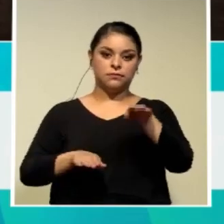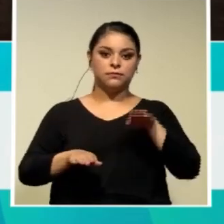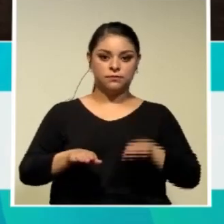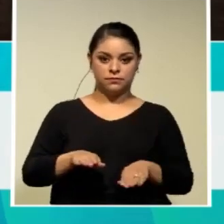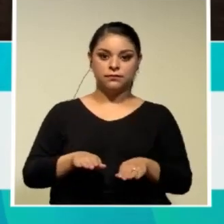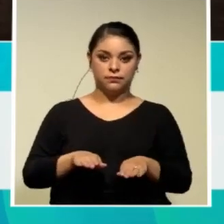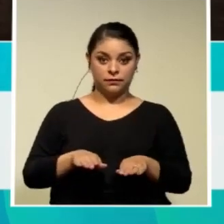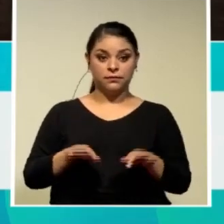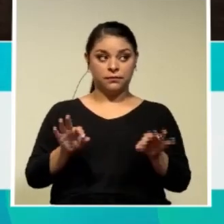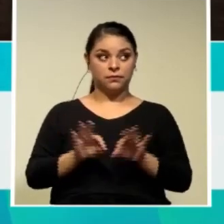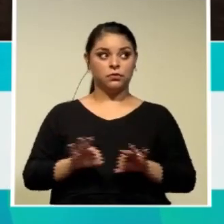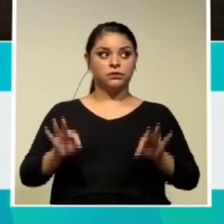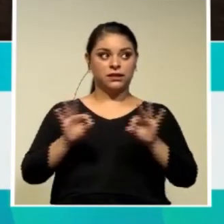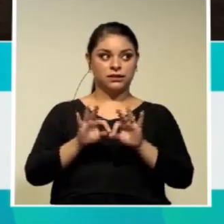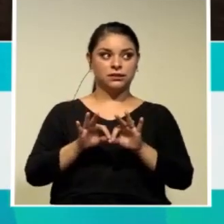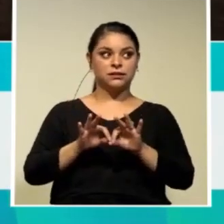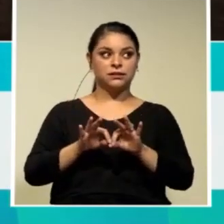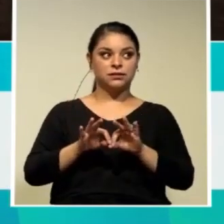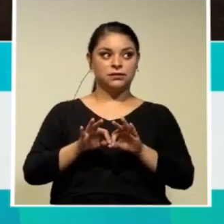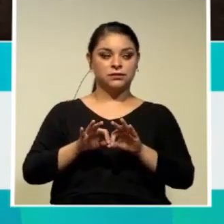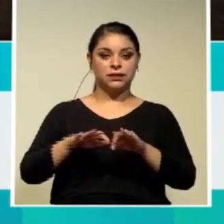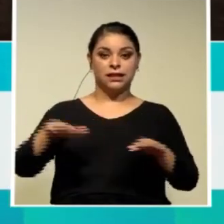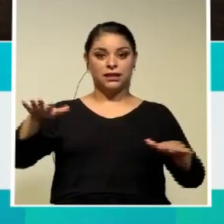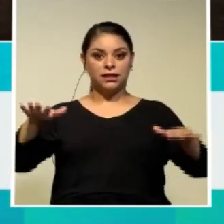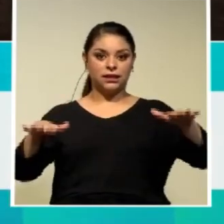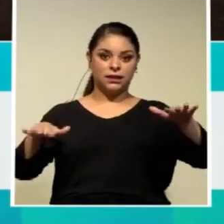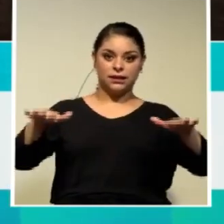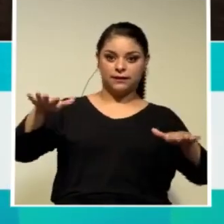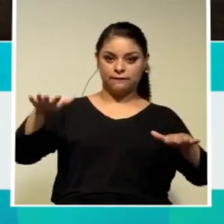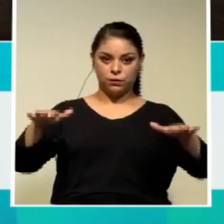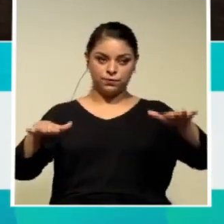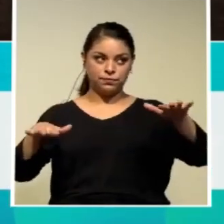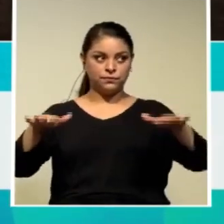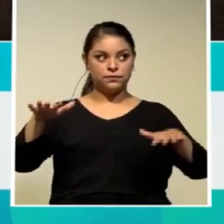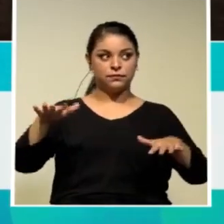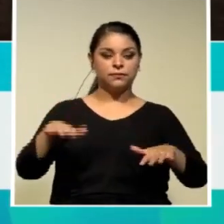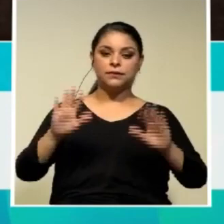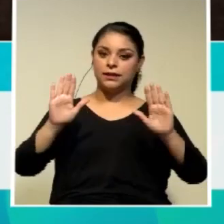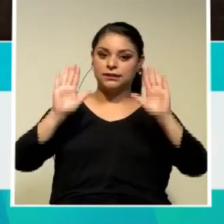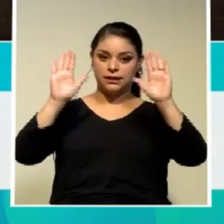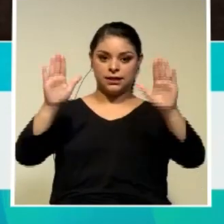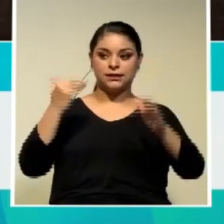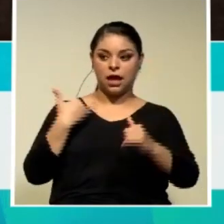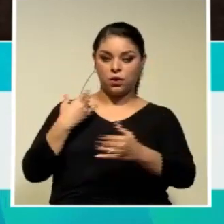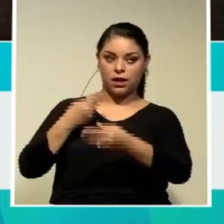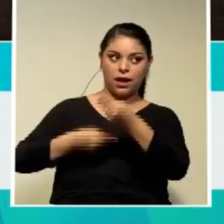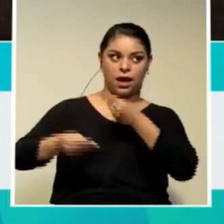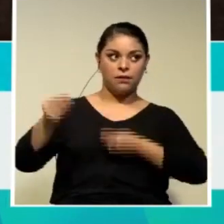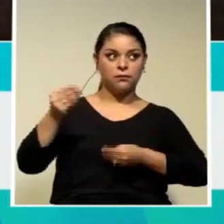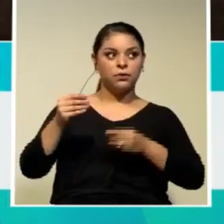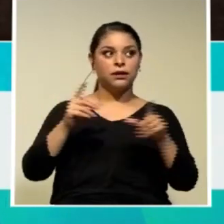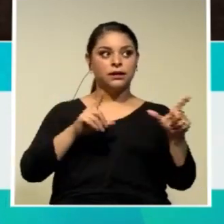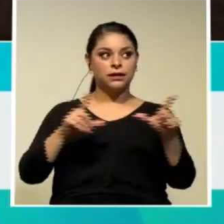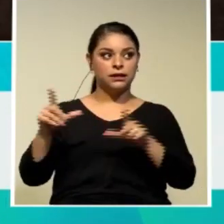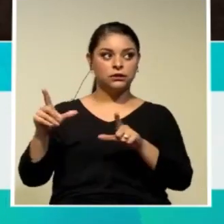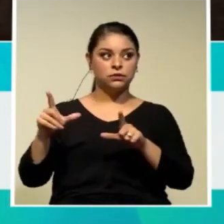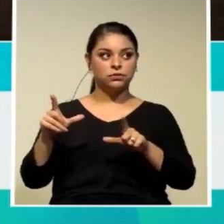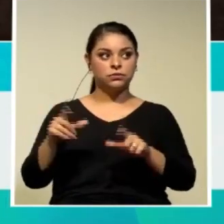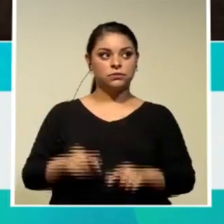Sí, muy importante. Estamos en trabajo. Ok, excelente, niña Gwen, voy. Dice. Listos, ahora sí.